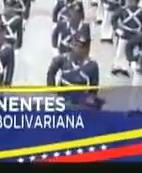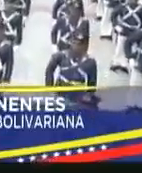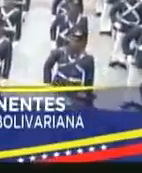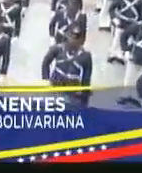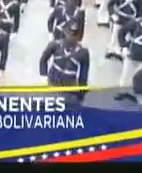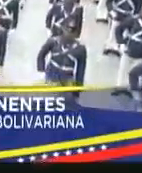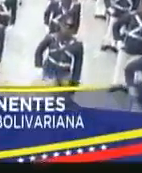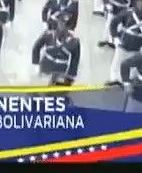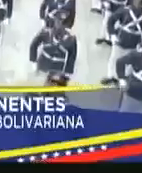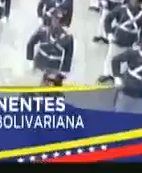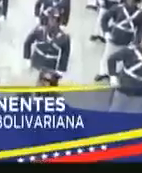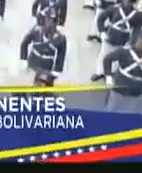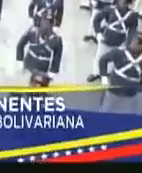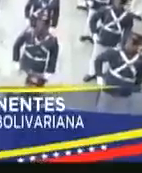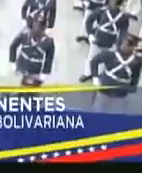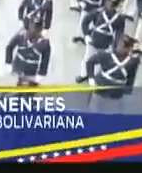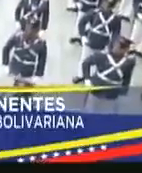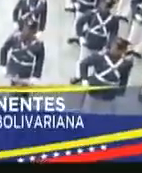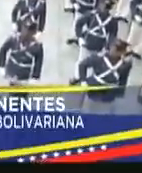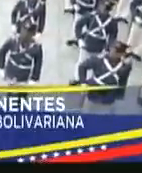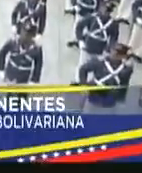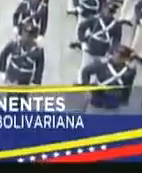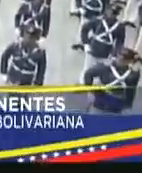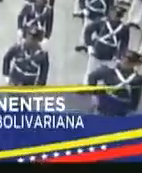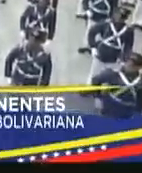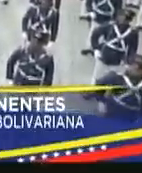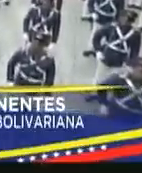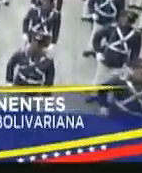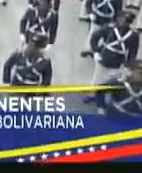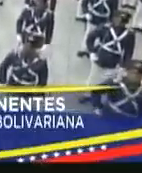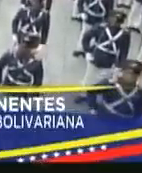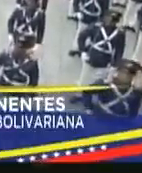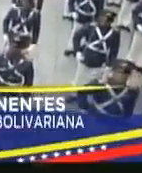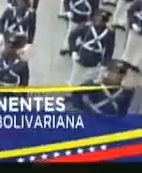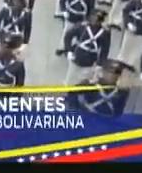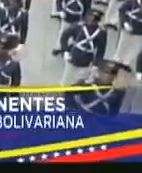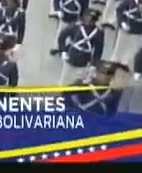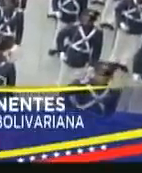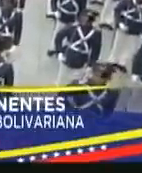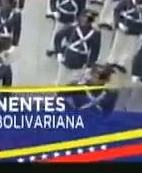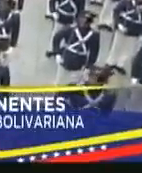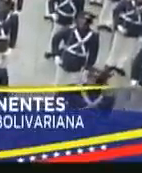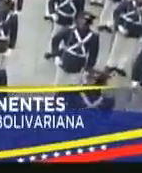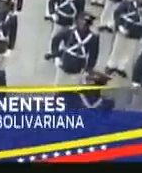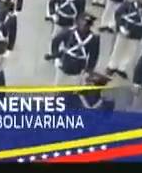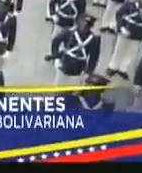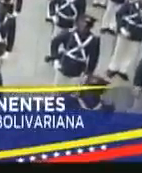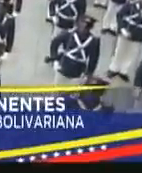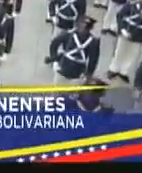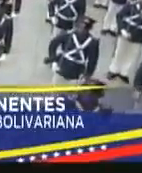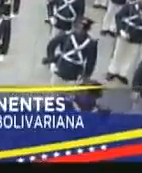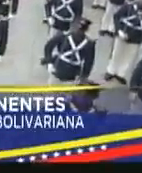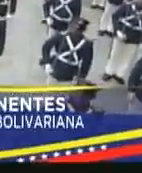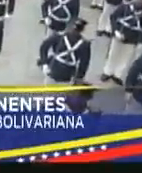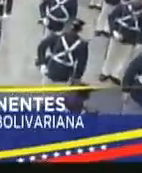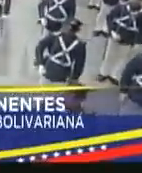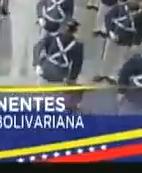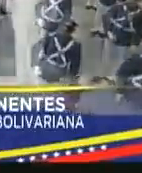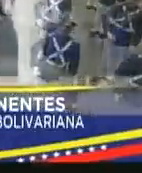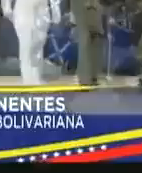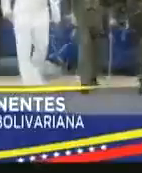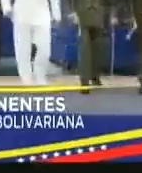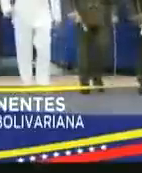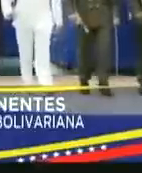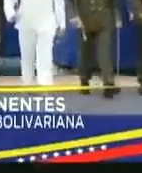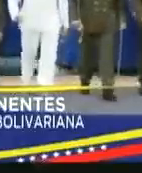Sí, justamente la agrupación de parada pasa a revista. ¿Cuánta historia llevan en sus hombros estos oficiales y soldados?